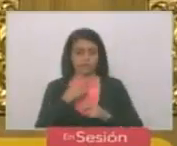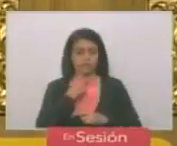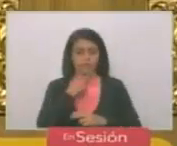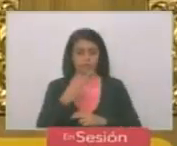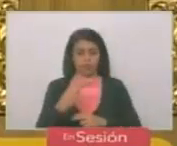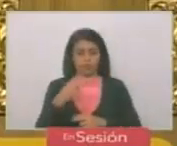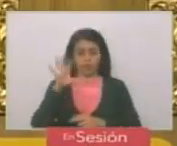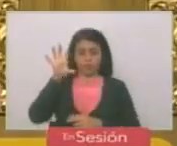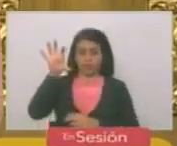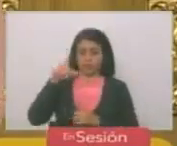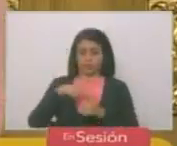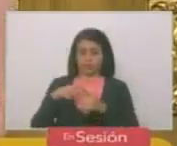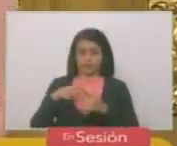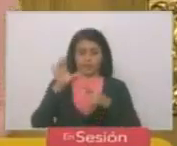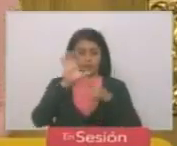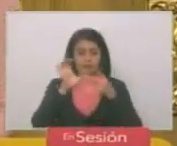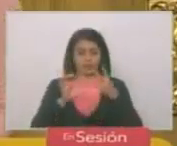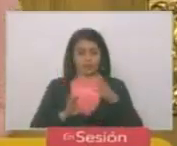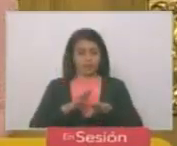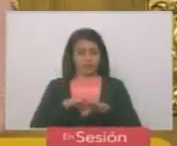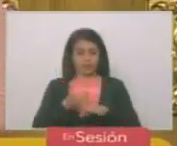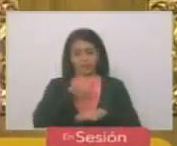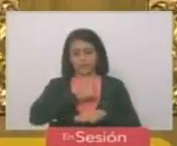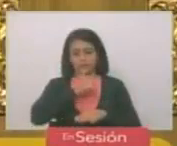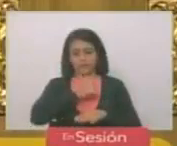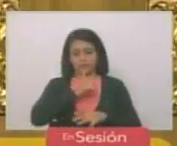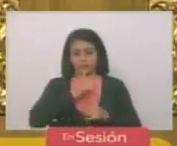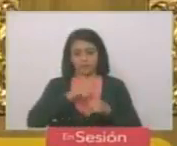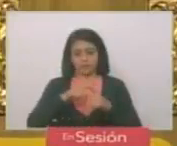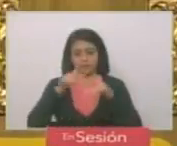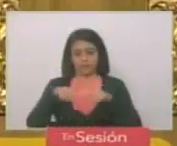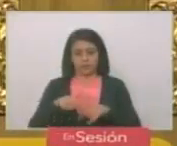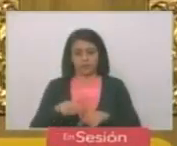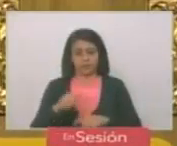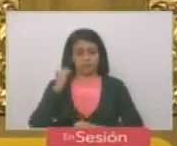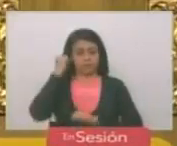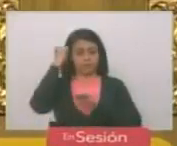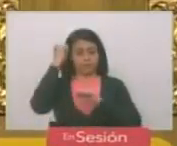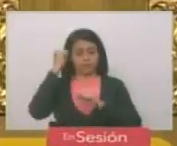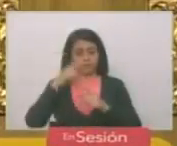país que se caracteriza por su resistencia, por su heroísmo.